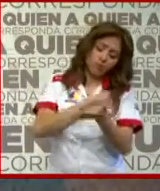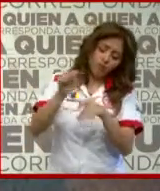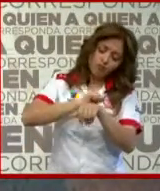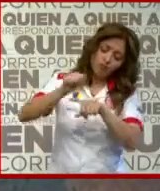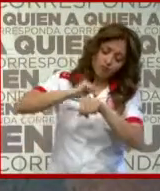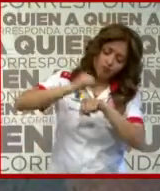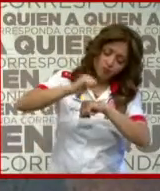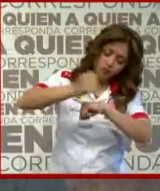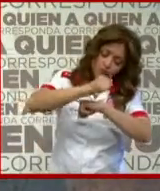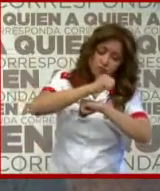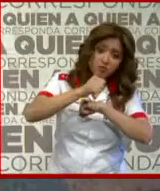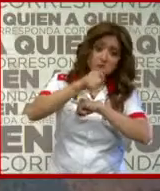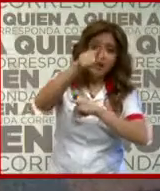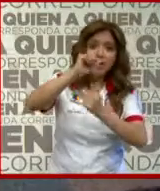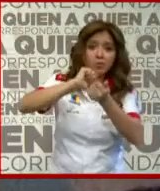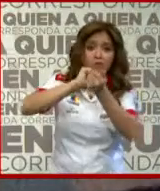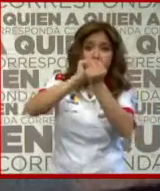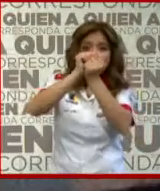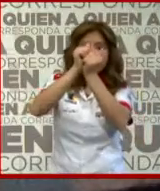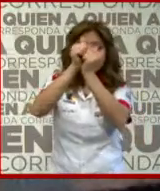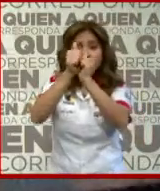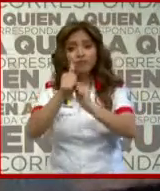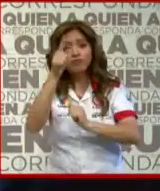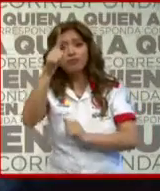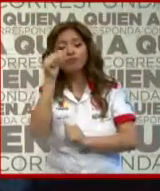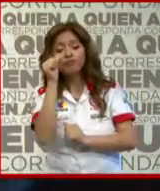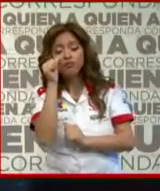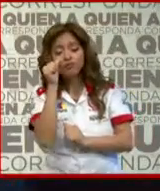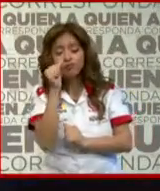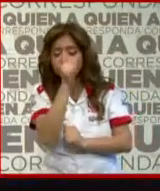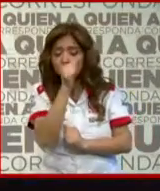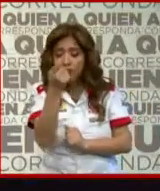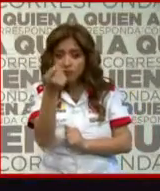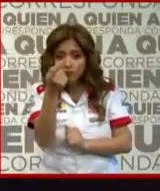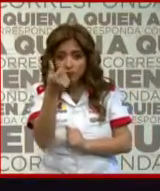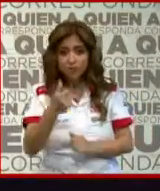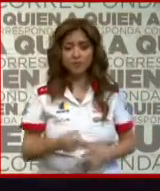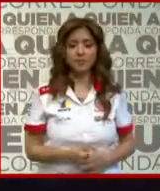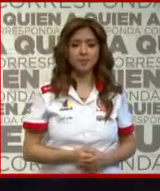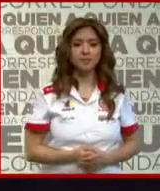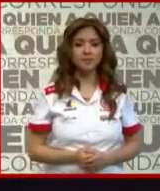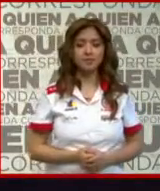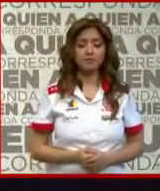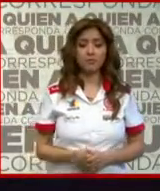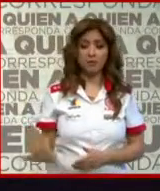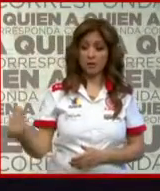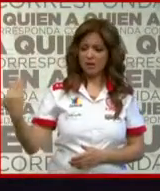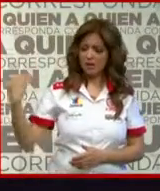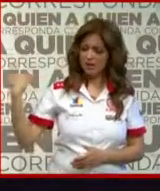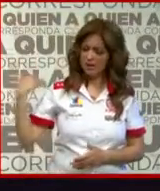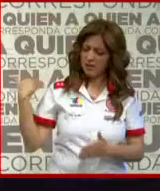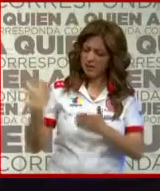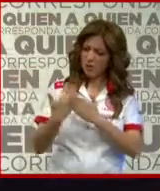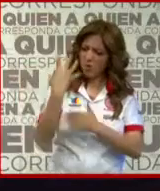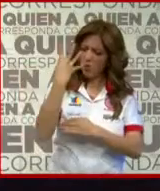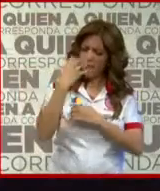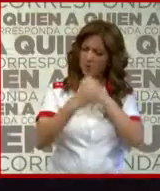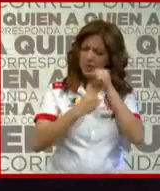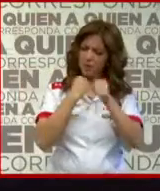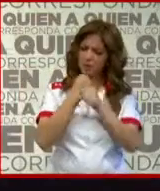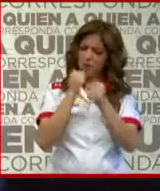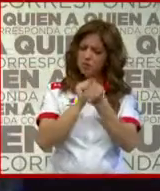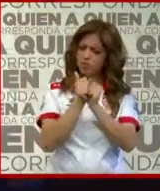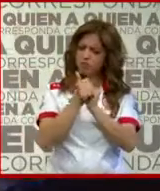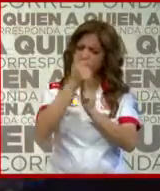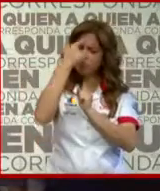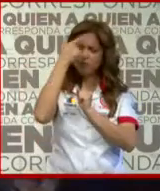empañó cuando comenzó a perder la visión. Hace 4 años aproximadamente es cuando empezó a dar dolores de cabeza, pero pues uno